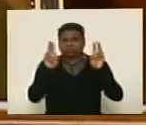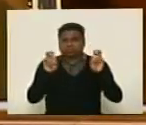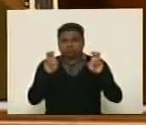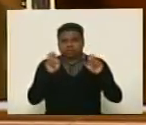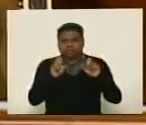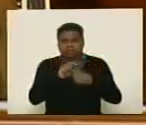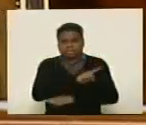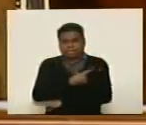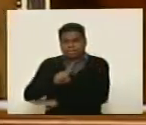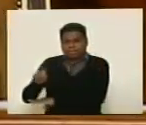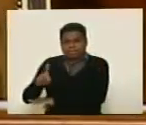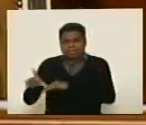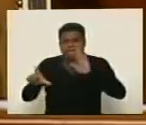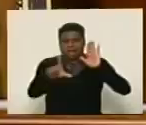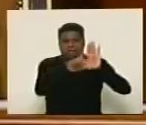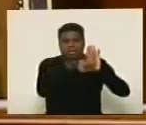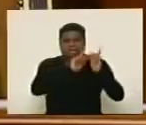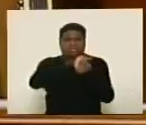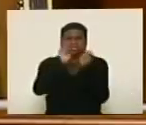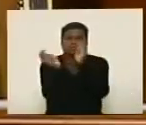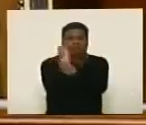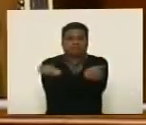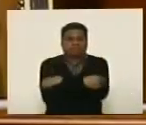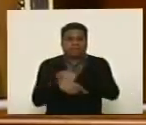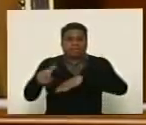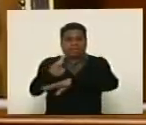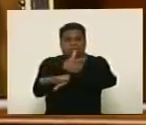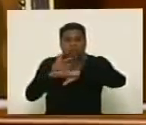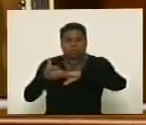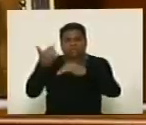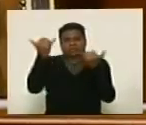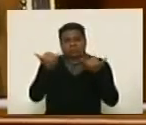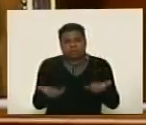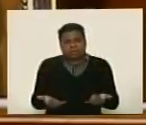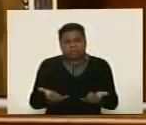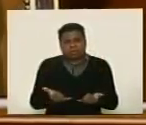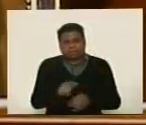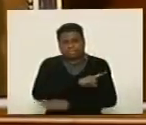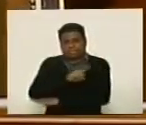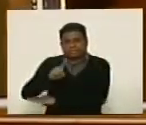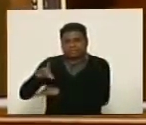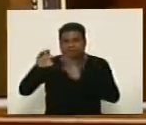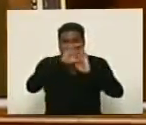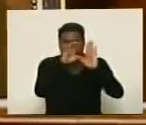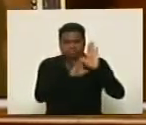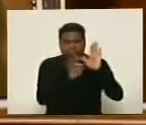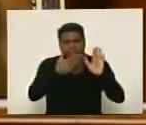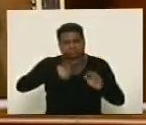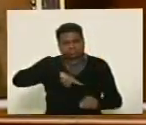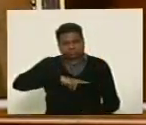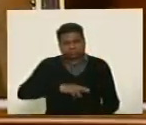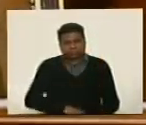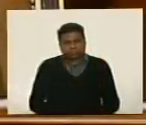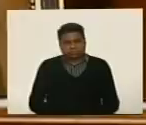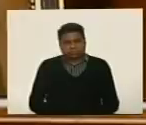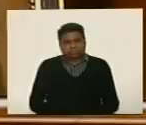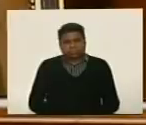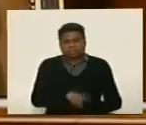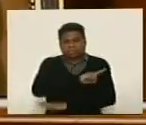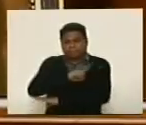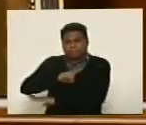nuevo ordenamiento jurídico y transformar el Estado según el mandato constitucional que tenemos. Entonces, por instrucción de